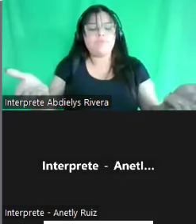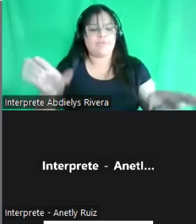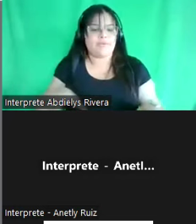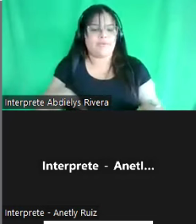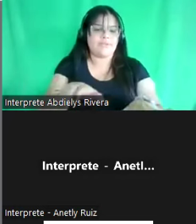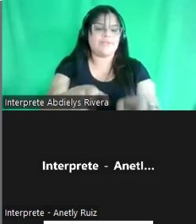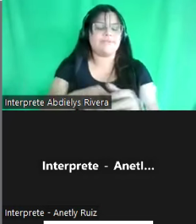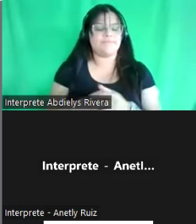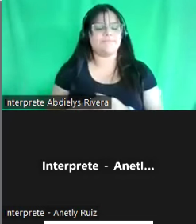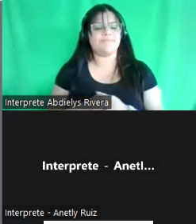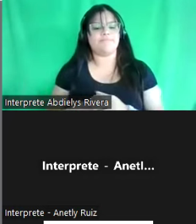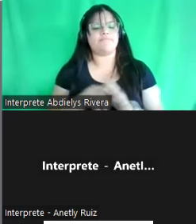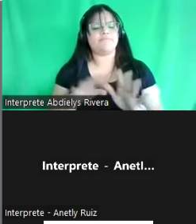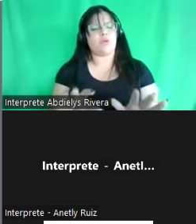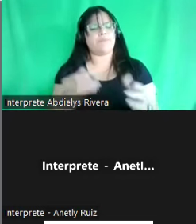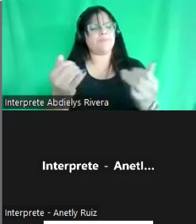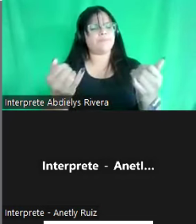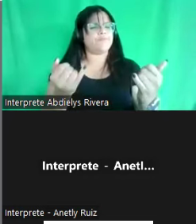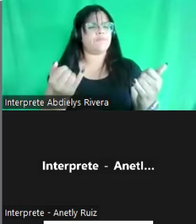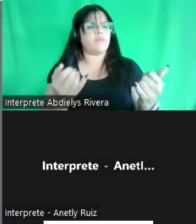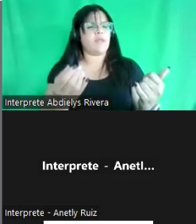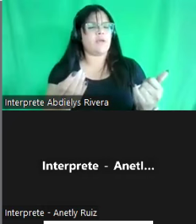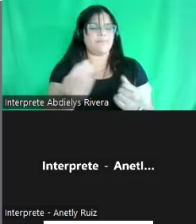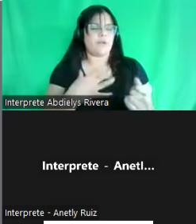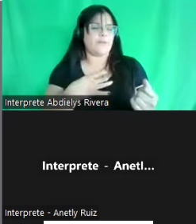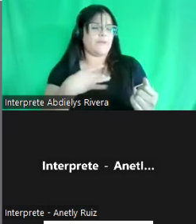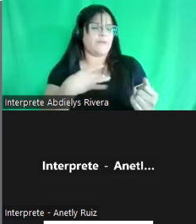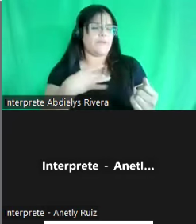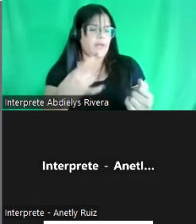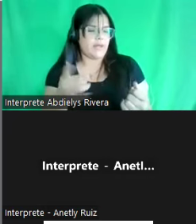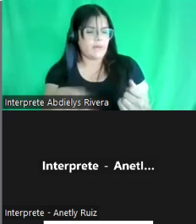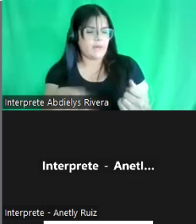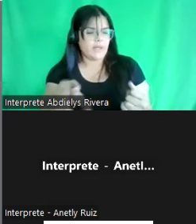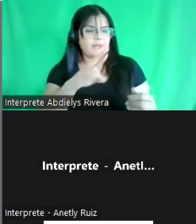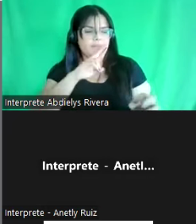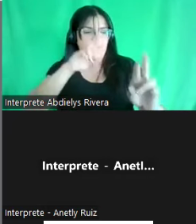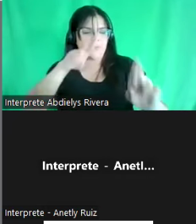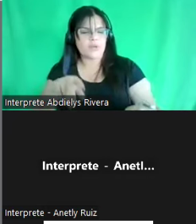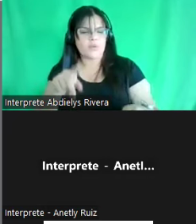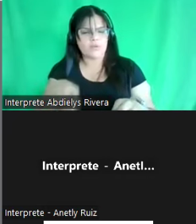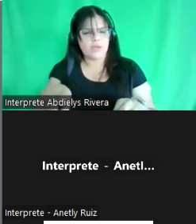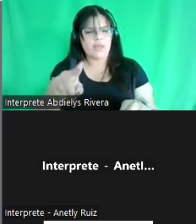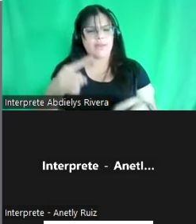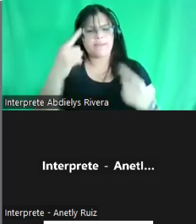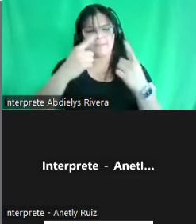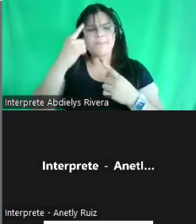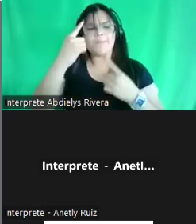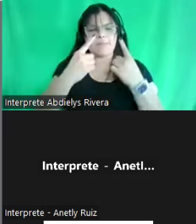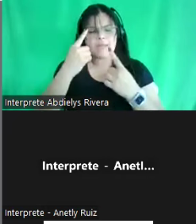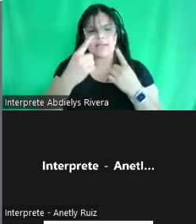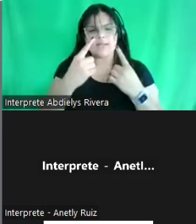Ahora bien, me gustaría que me contestaran ¿qué creen de un paciente con artritis reumatoide?